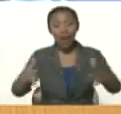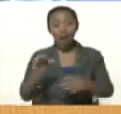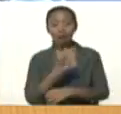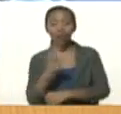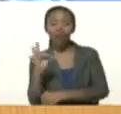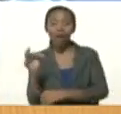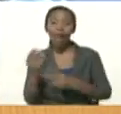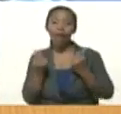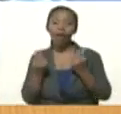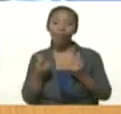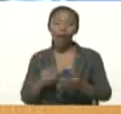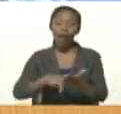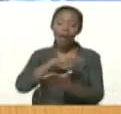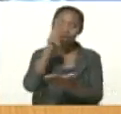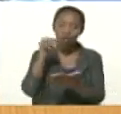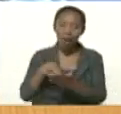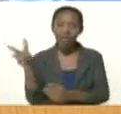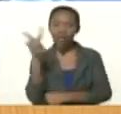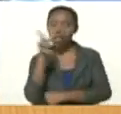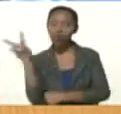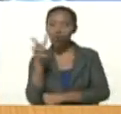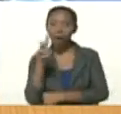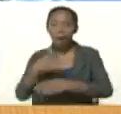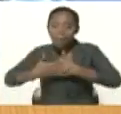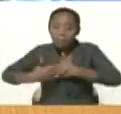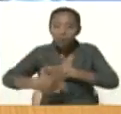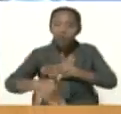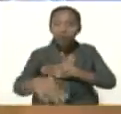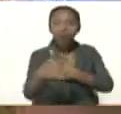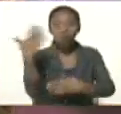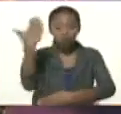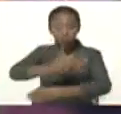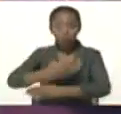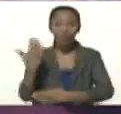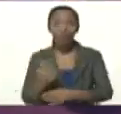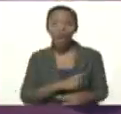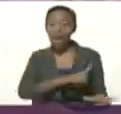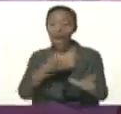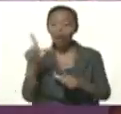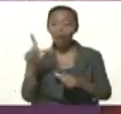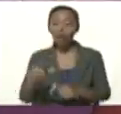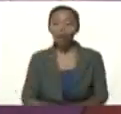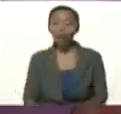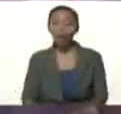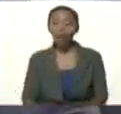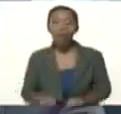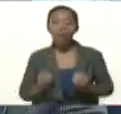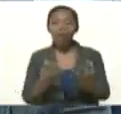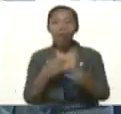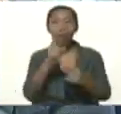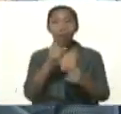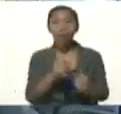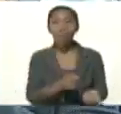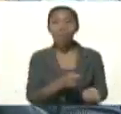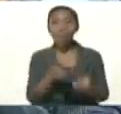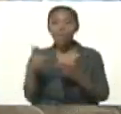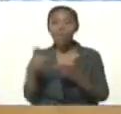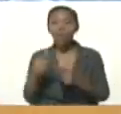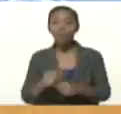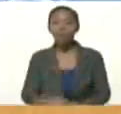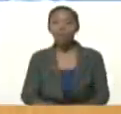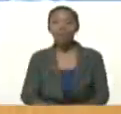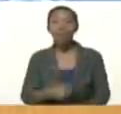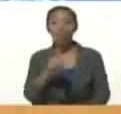en la economía nacional de Venezuela y más allá de nuestra frontera. Estamos listos. Vamos a darle un paso para que ustedes